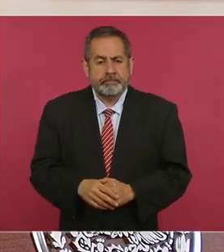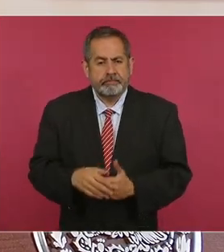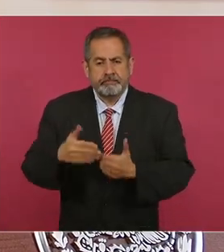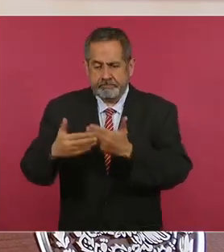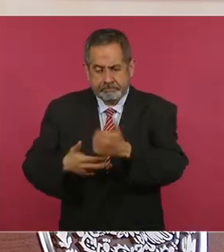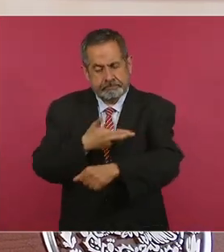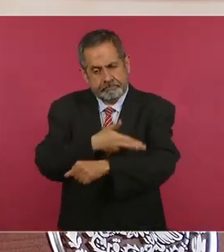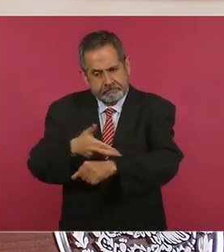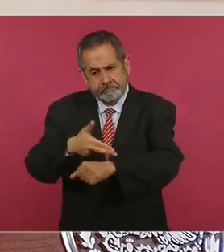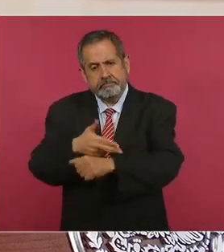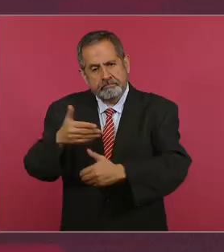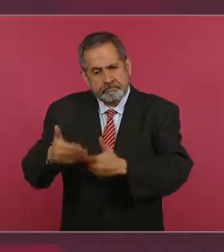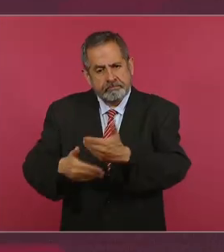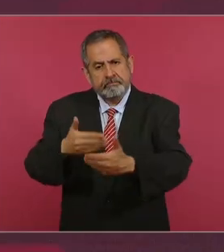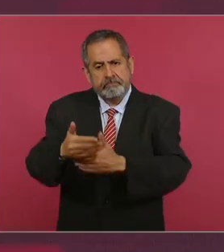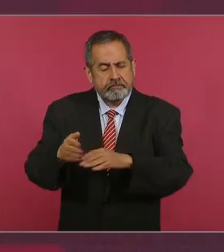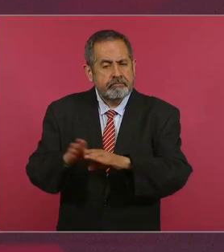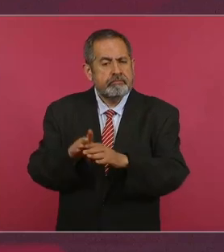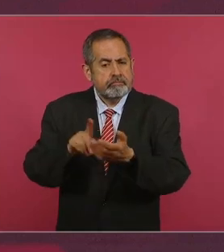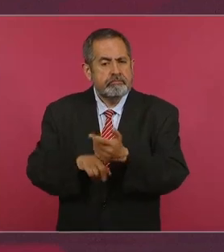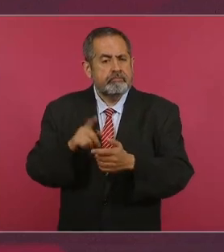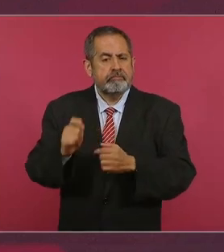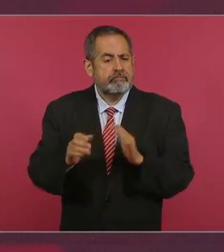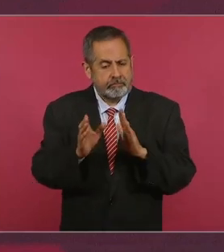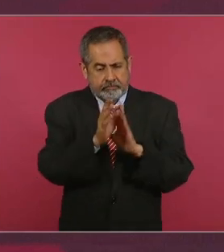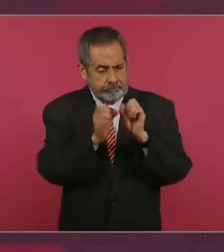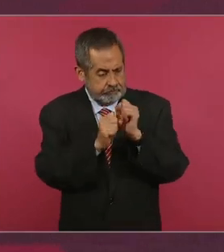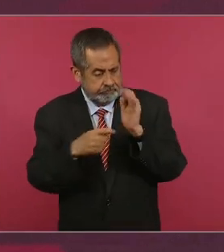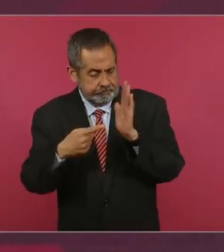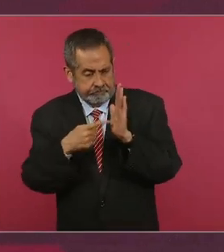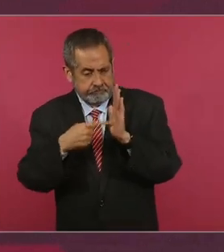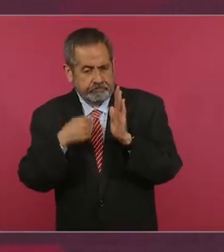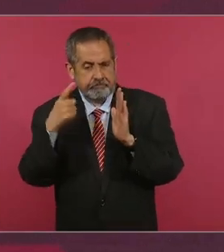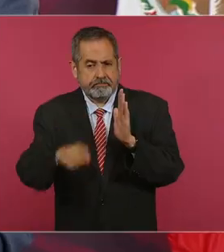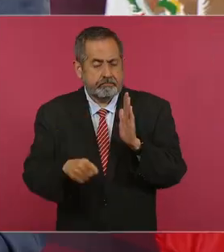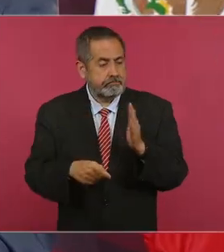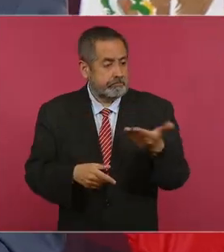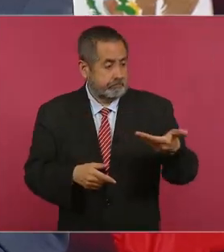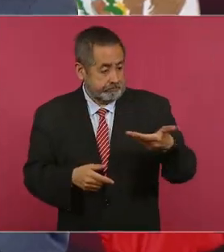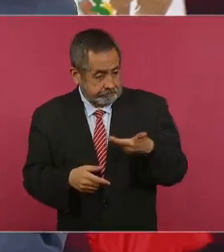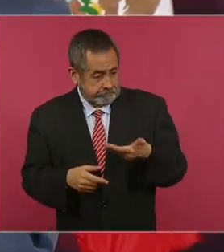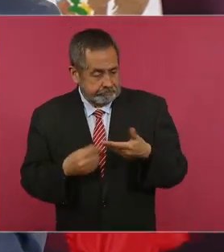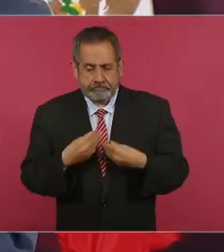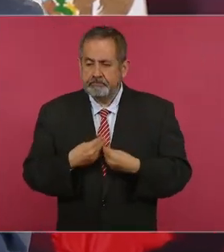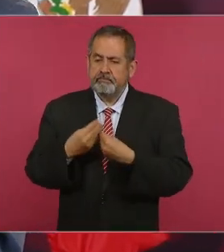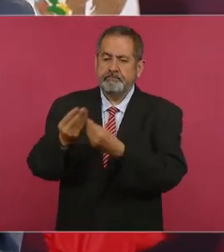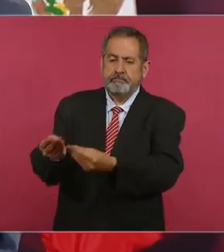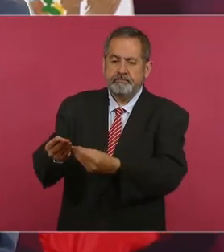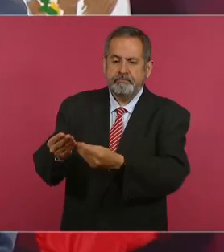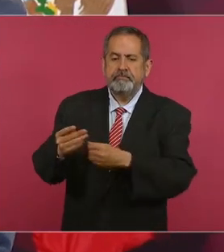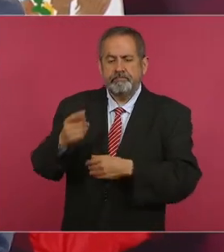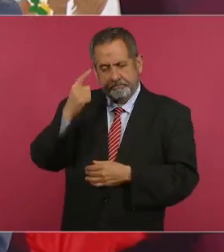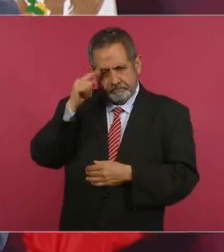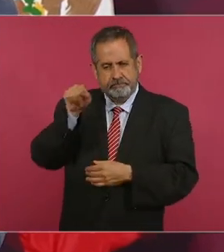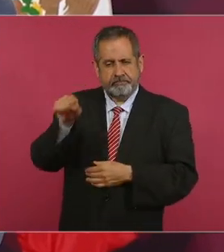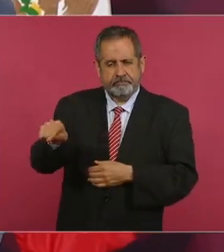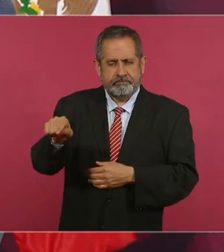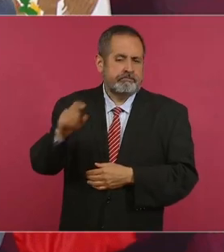es, de acuerdo a la Constitución, se presenta la